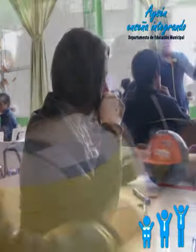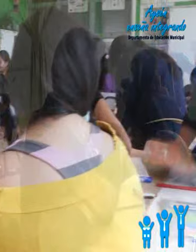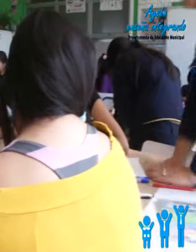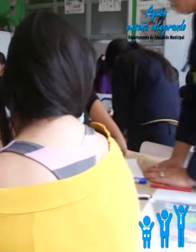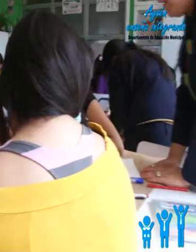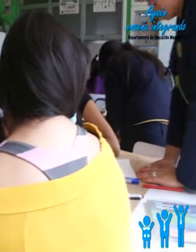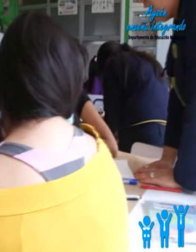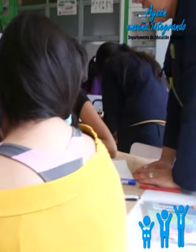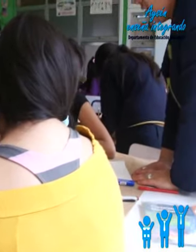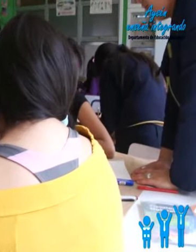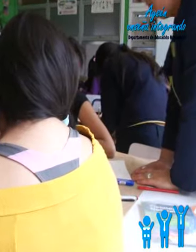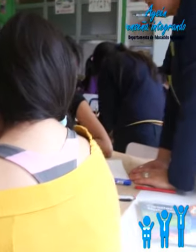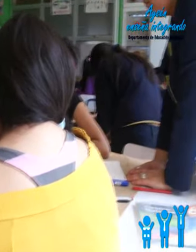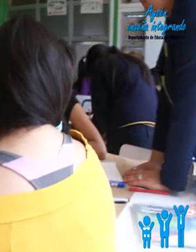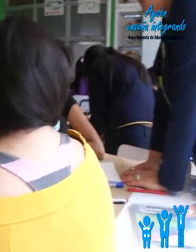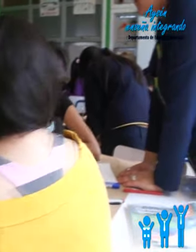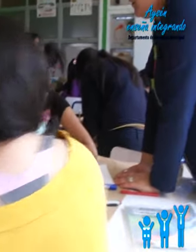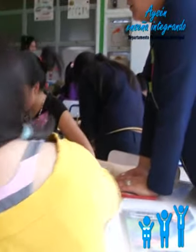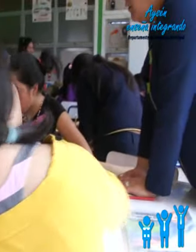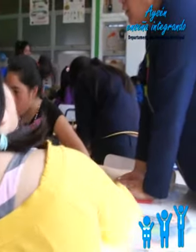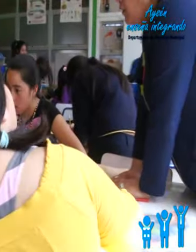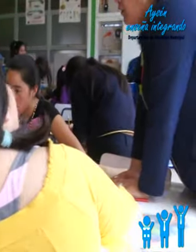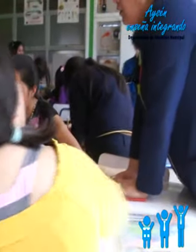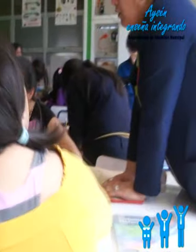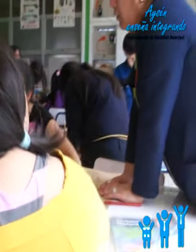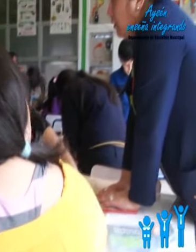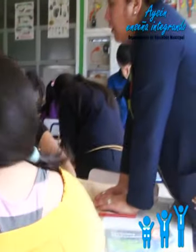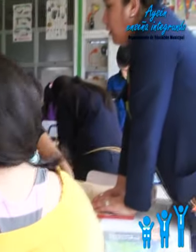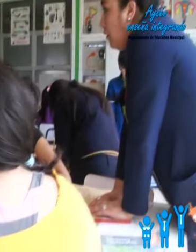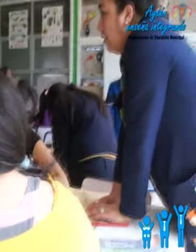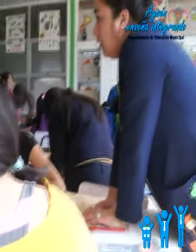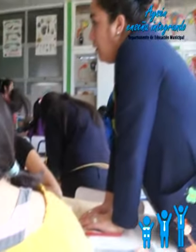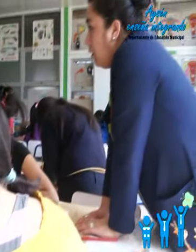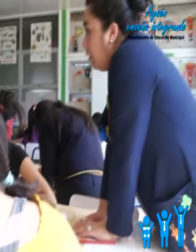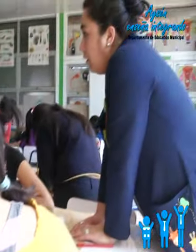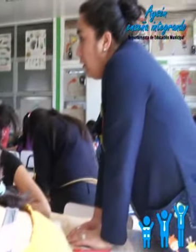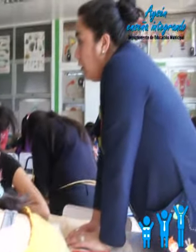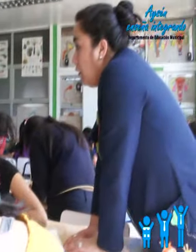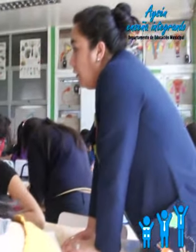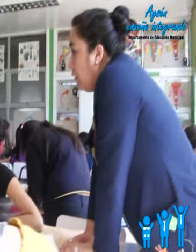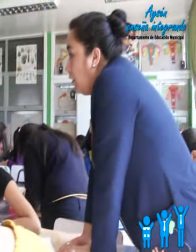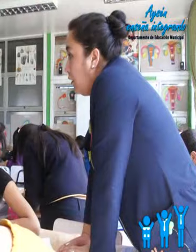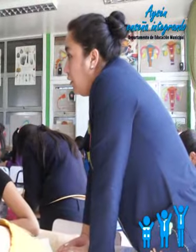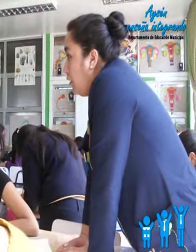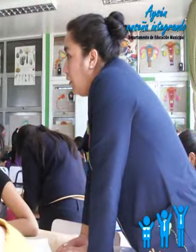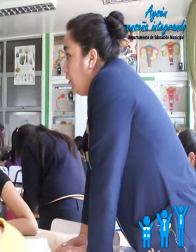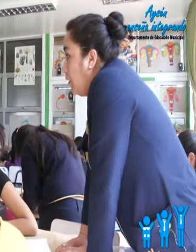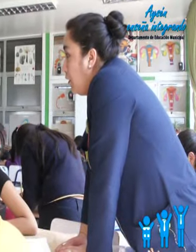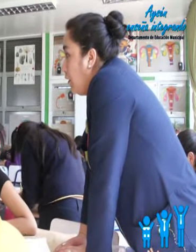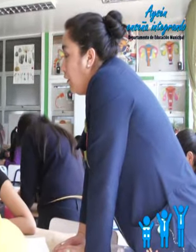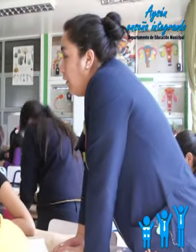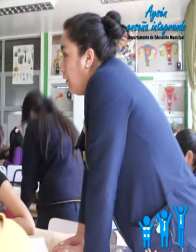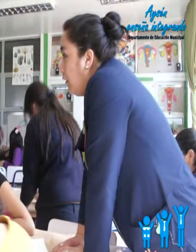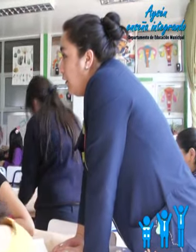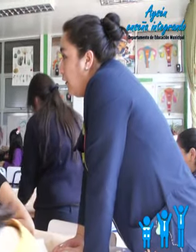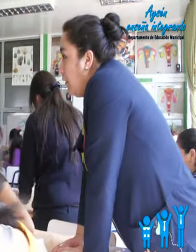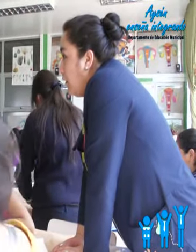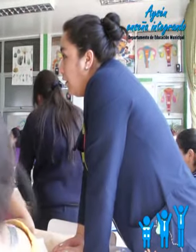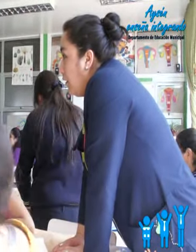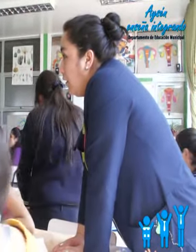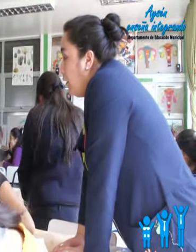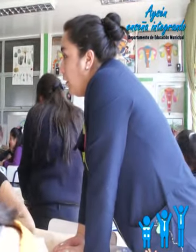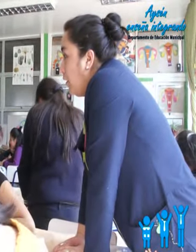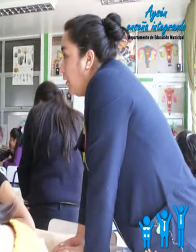2009-2013, ¿ya? Y en eso fuimos evaluados como la mejor escuela de la región. Eso significa que el director del establecimiento, con